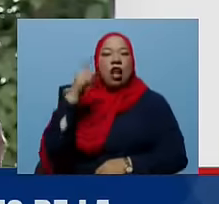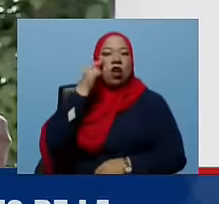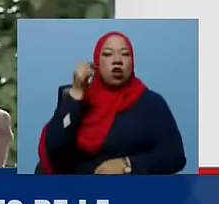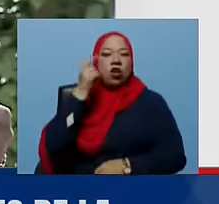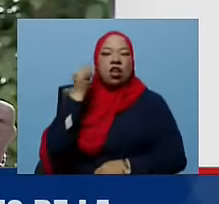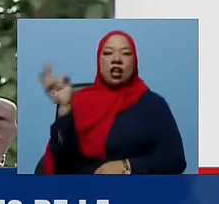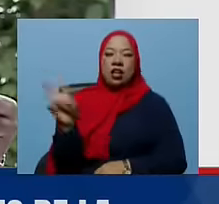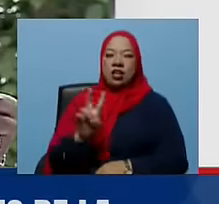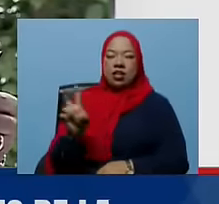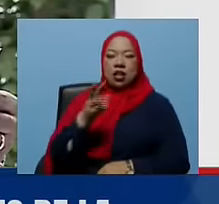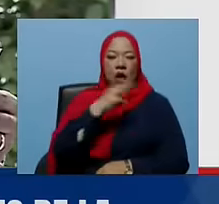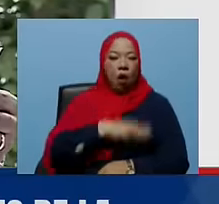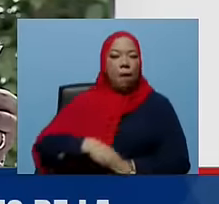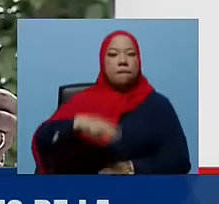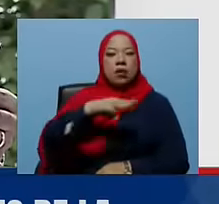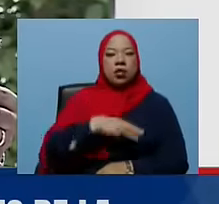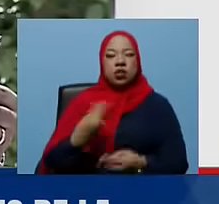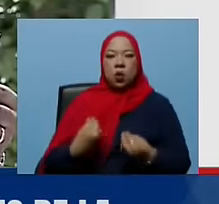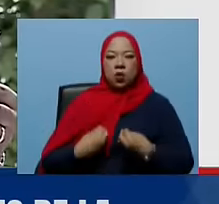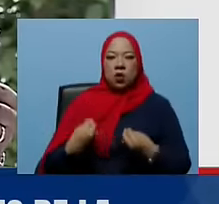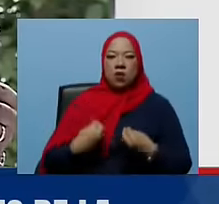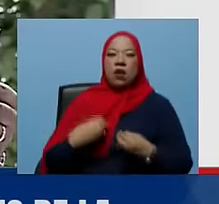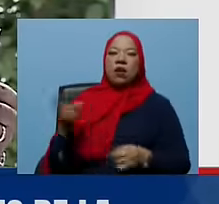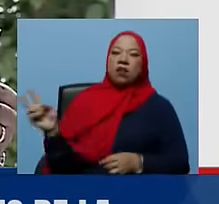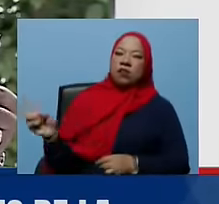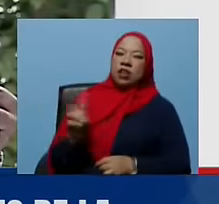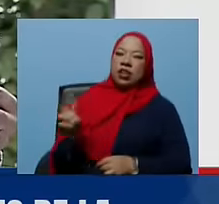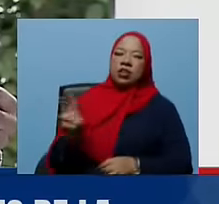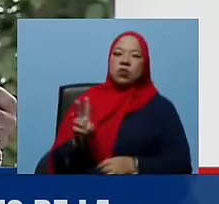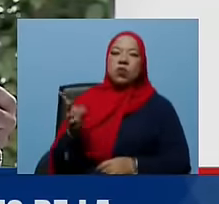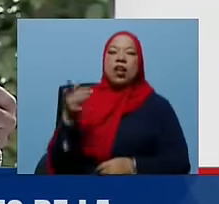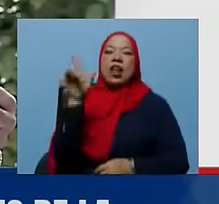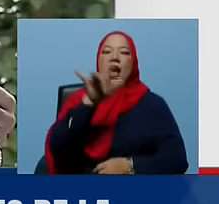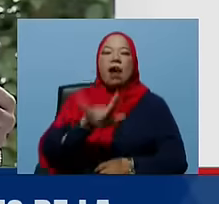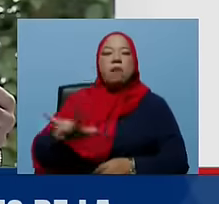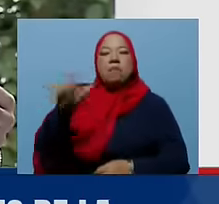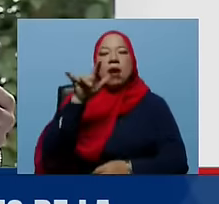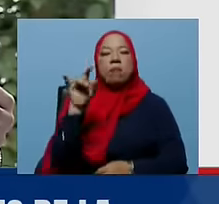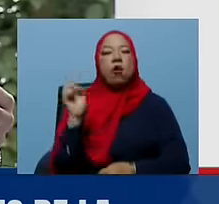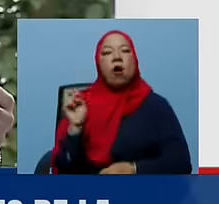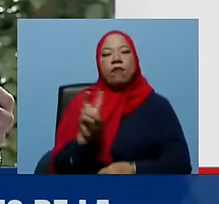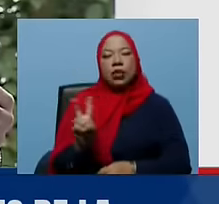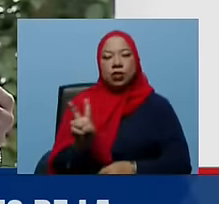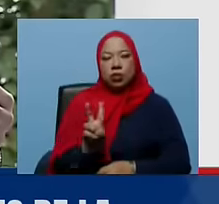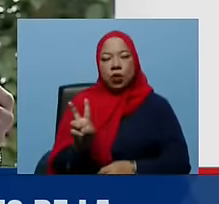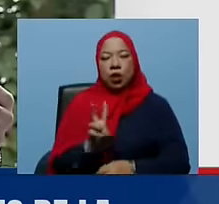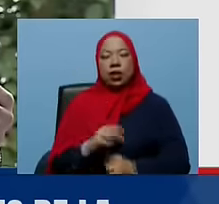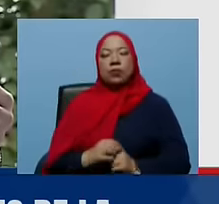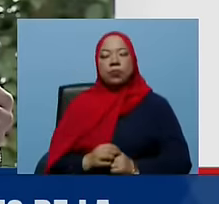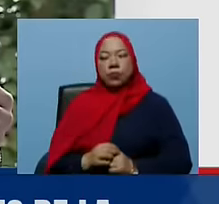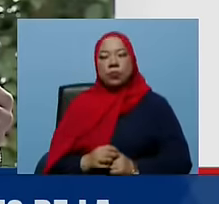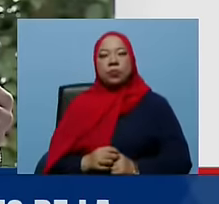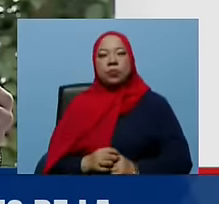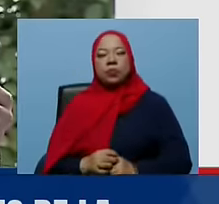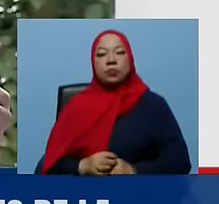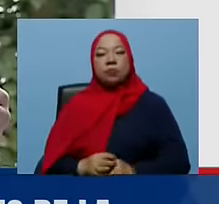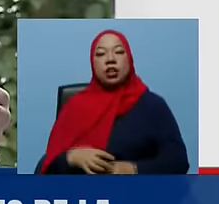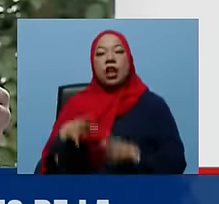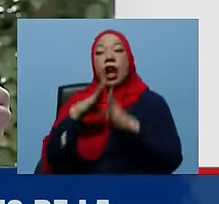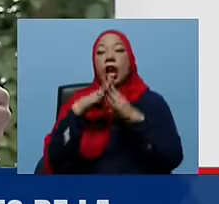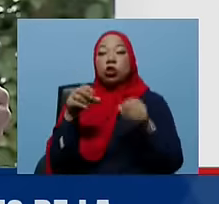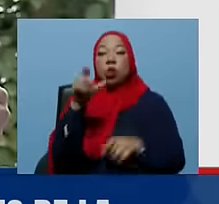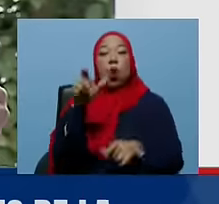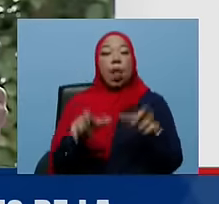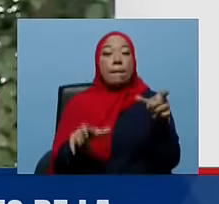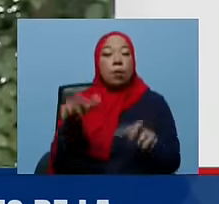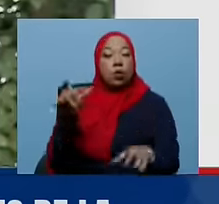misión, Viva Venezuela, mi patria querida. Saludo a todo su equipo promotor, a Ignacio Barreto, Iván Pérez